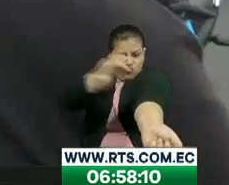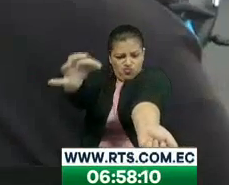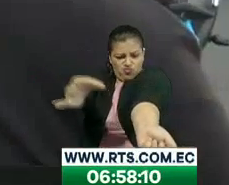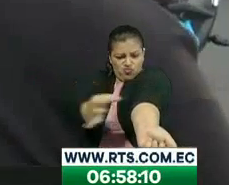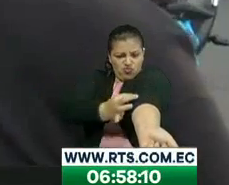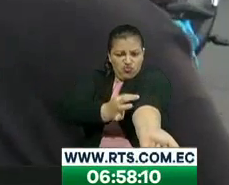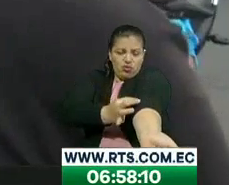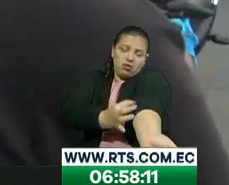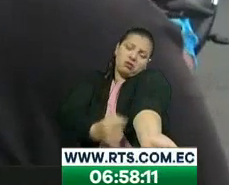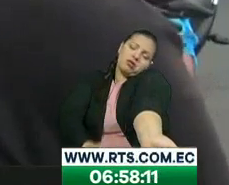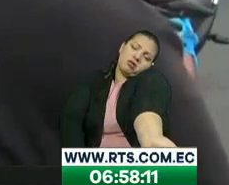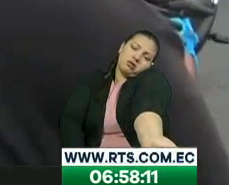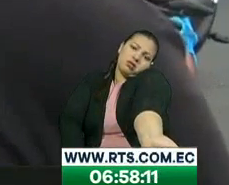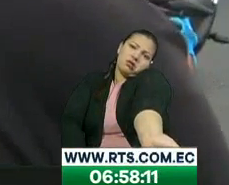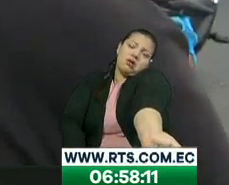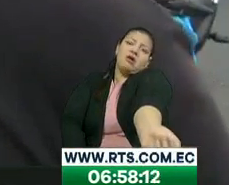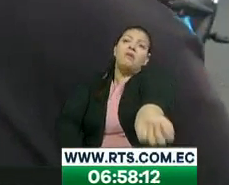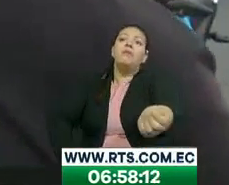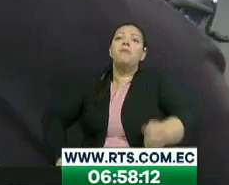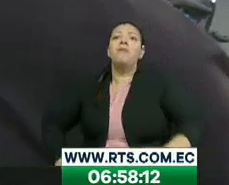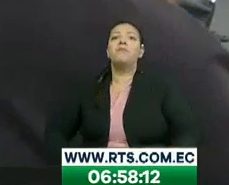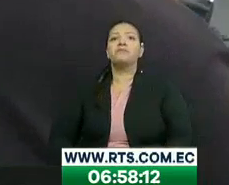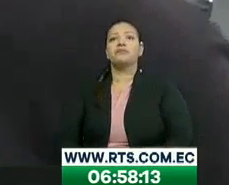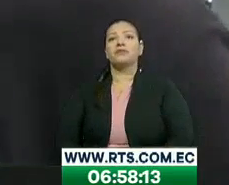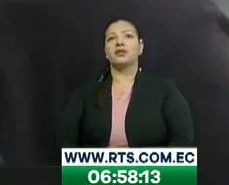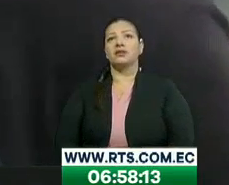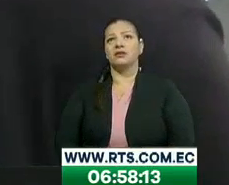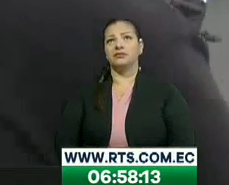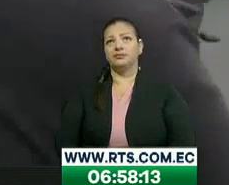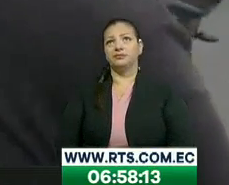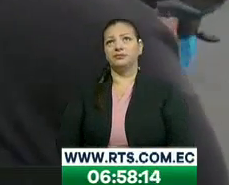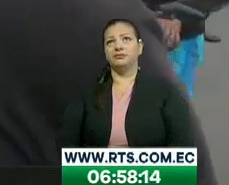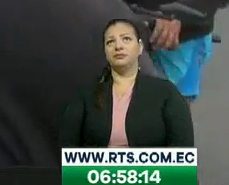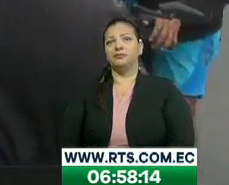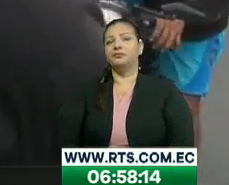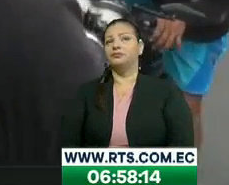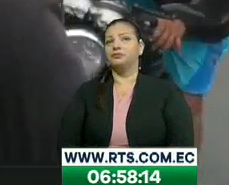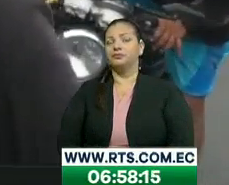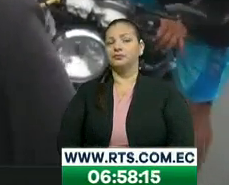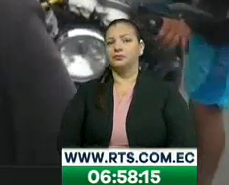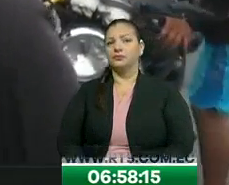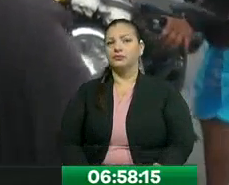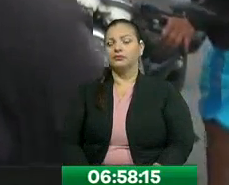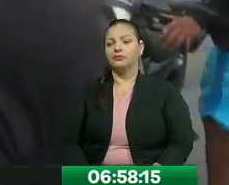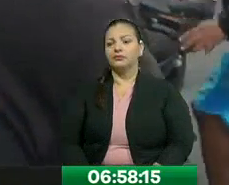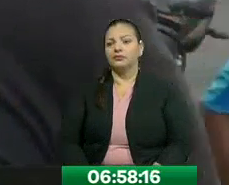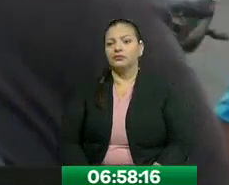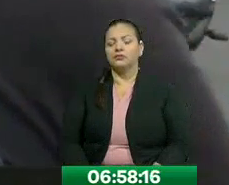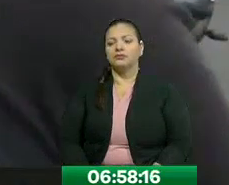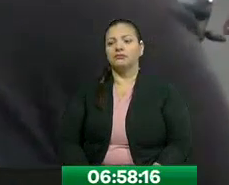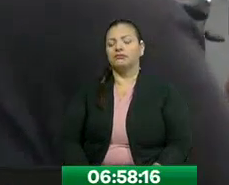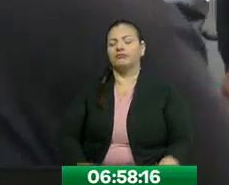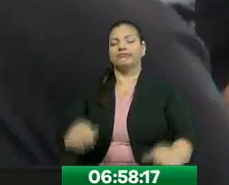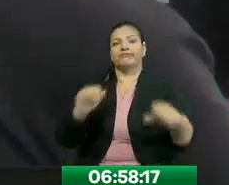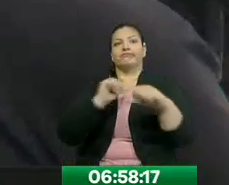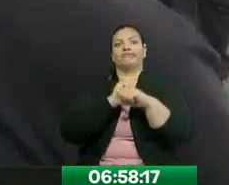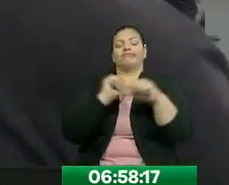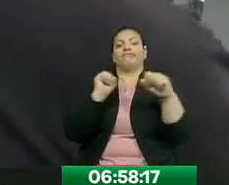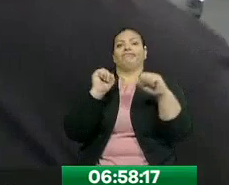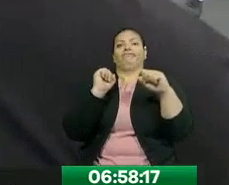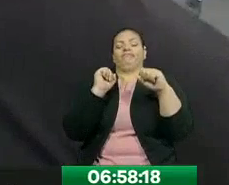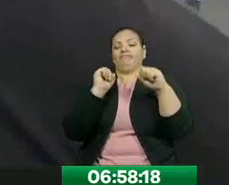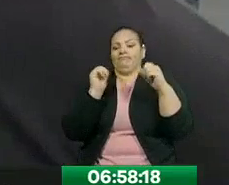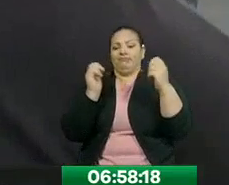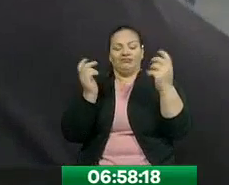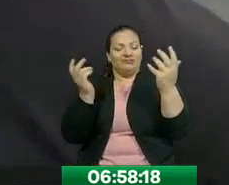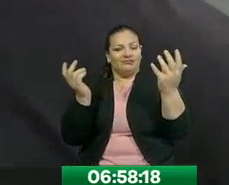verdad que estamos prácticamente... Y sí, con esta noticia, de